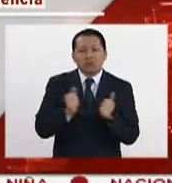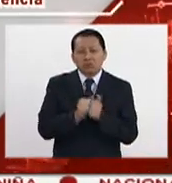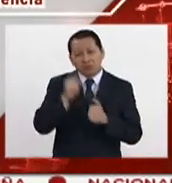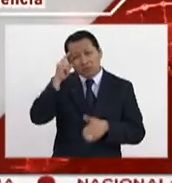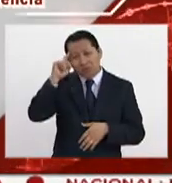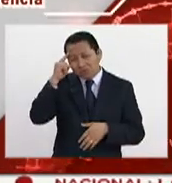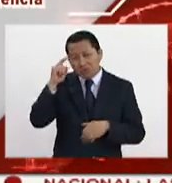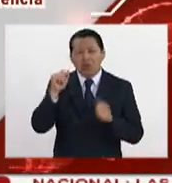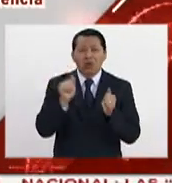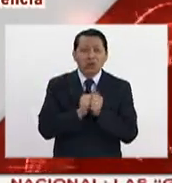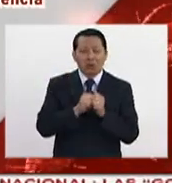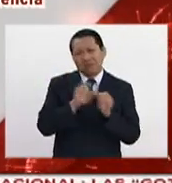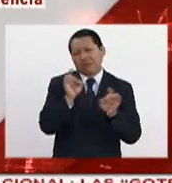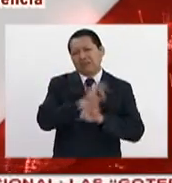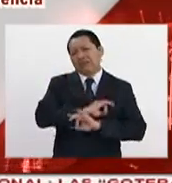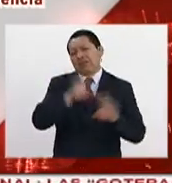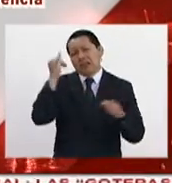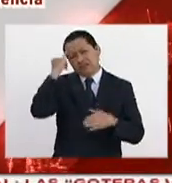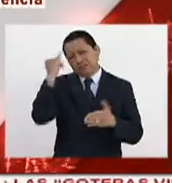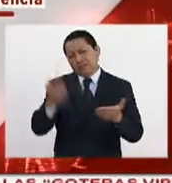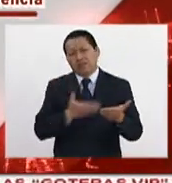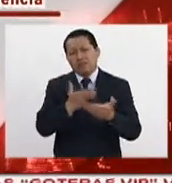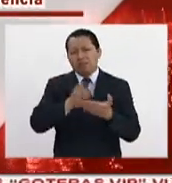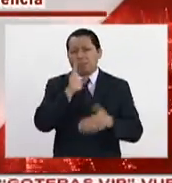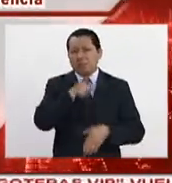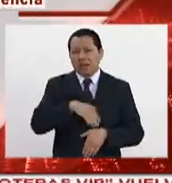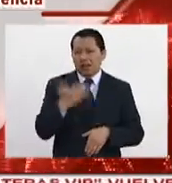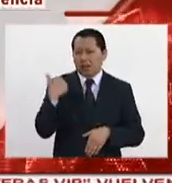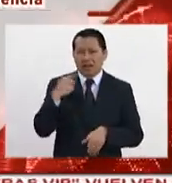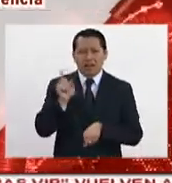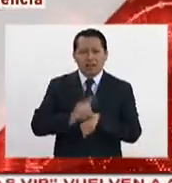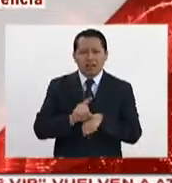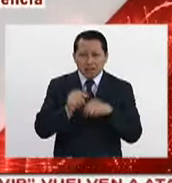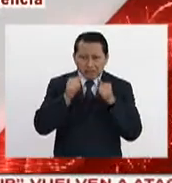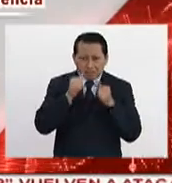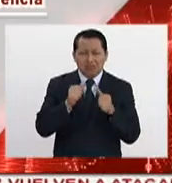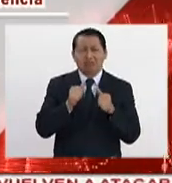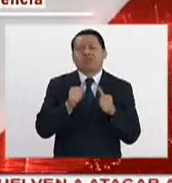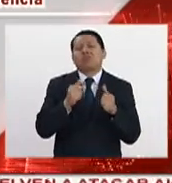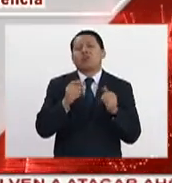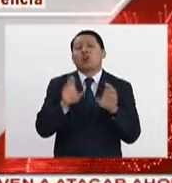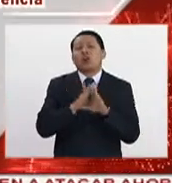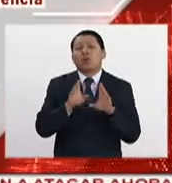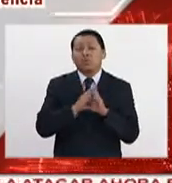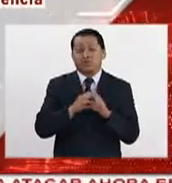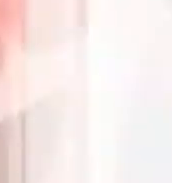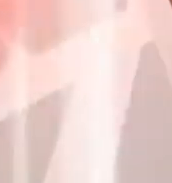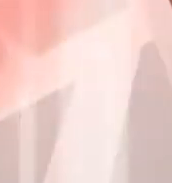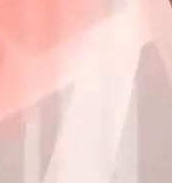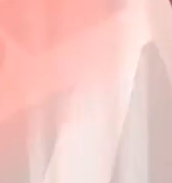terribles ocurrencias como la que acabamos de escuchar hace unos días, perdonar a criminales, en fin.